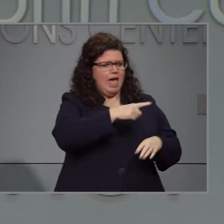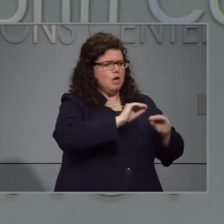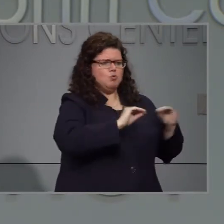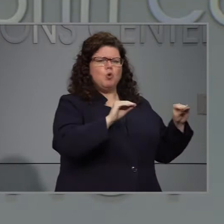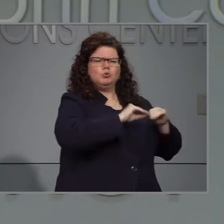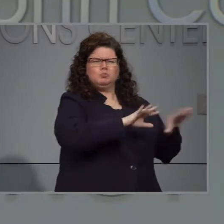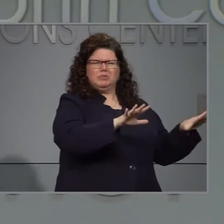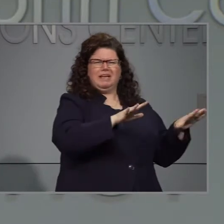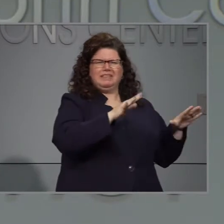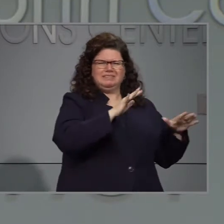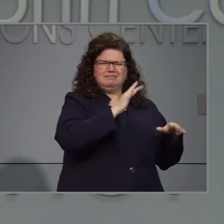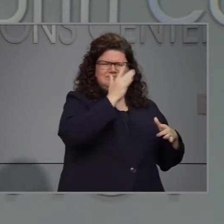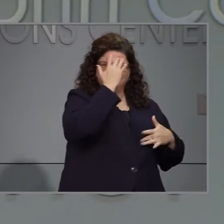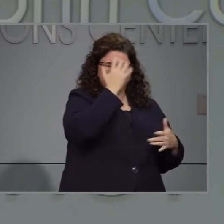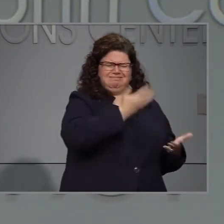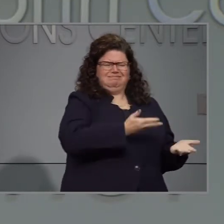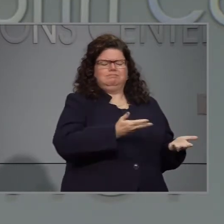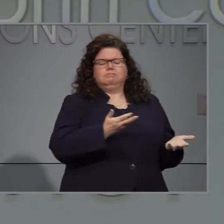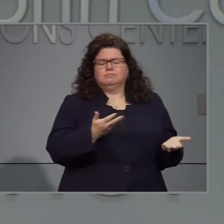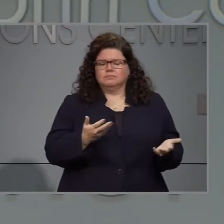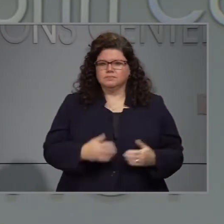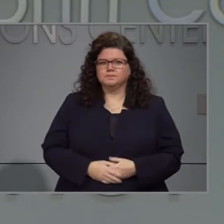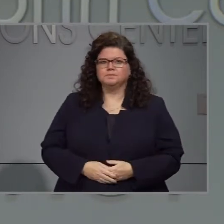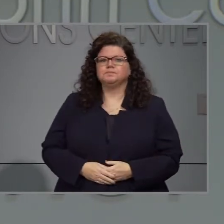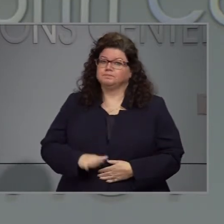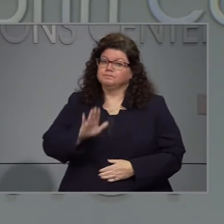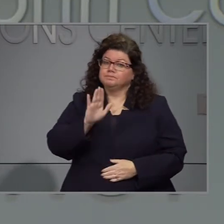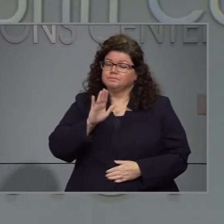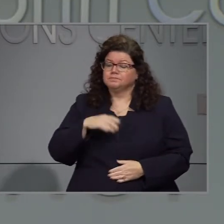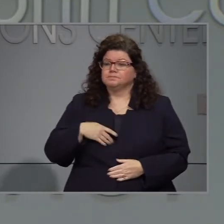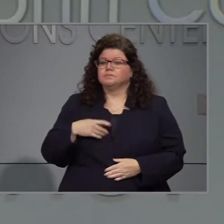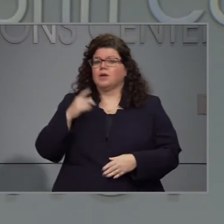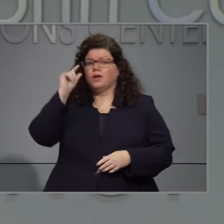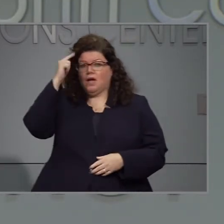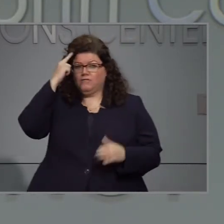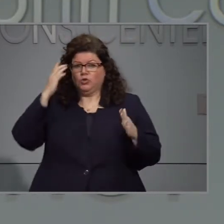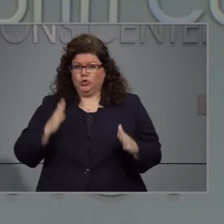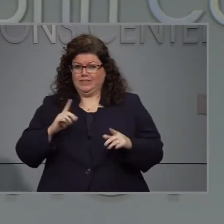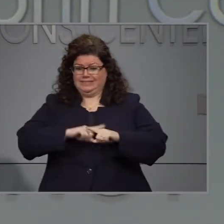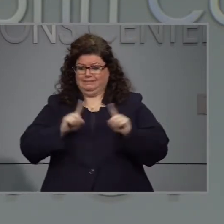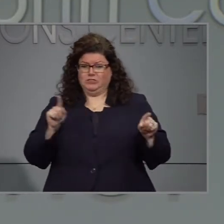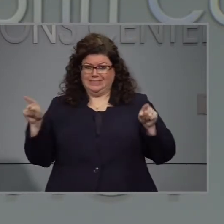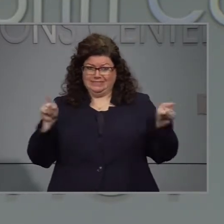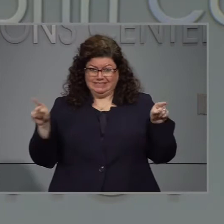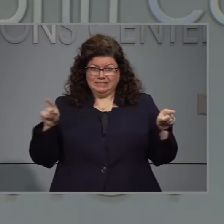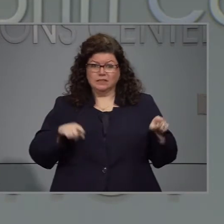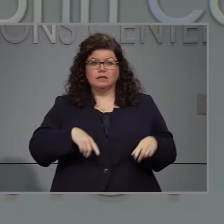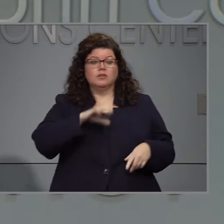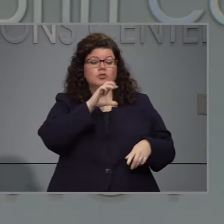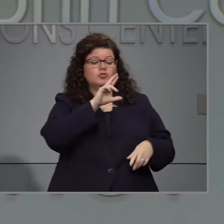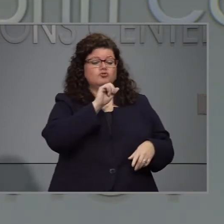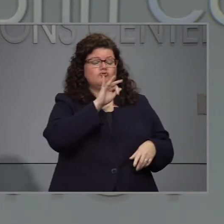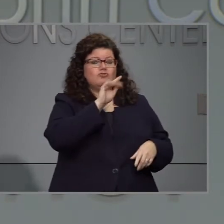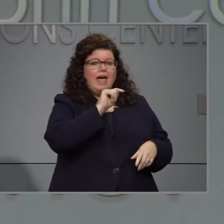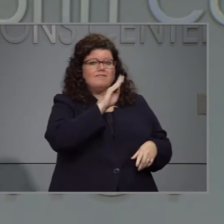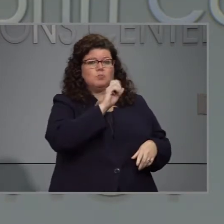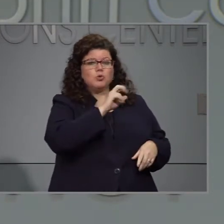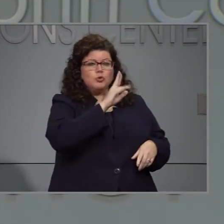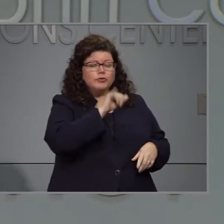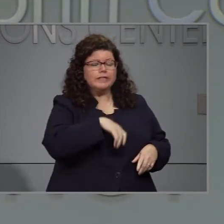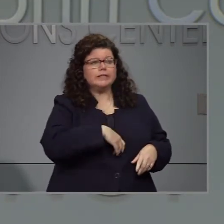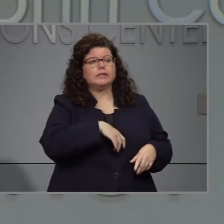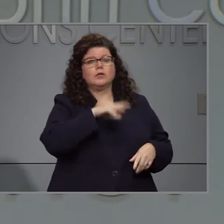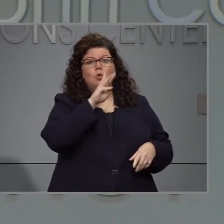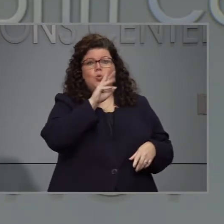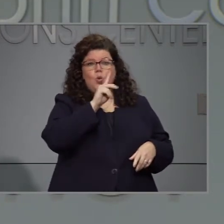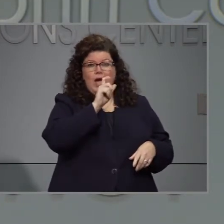los productos que se producen en un sitio, y algunas de estas cervecerías son pequeñas